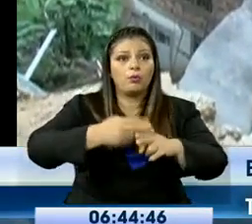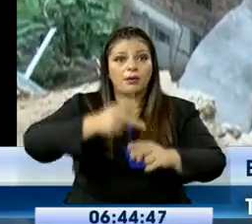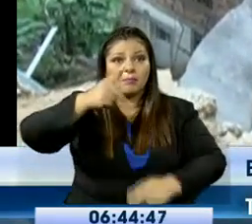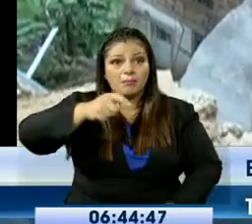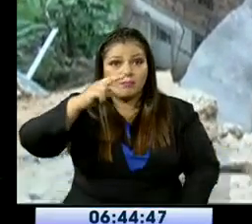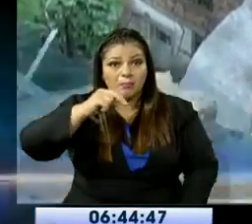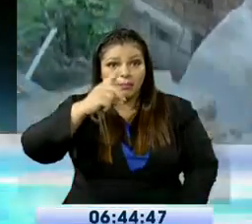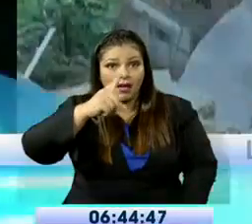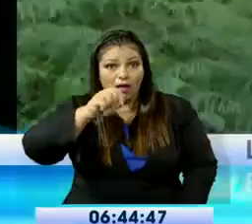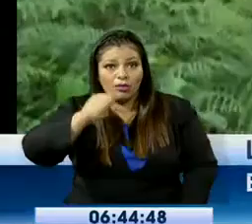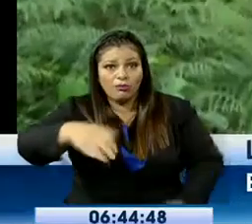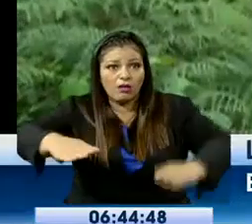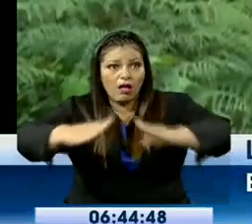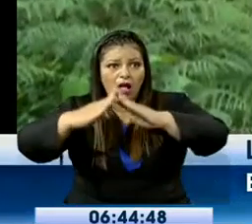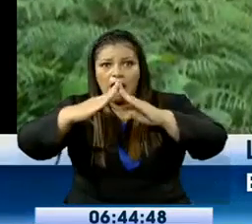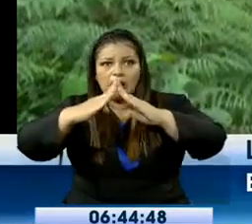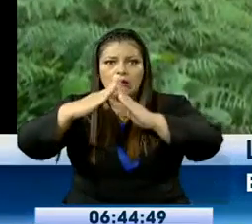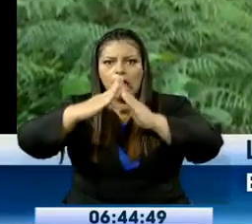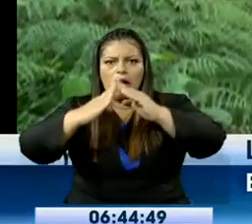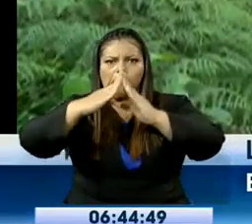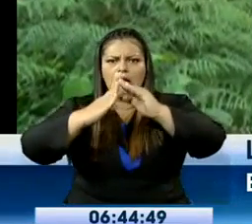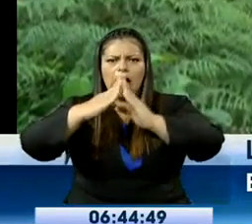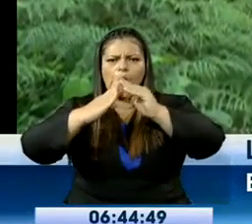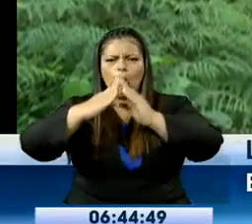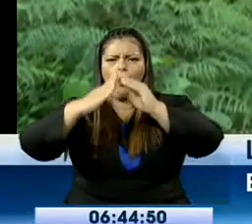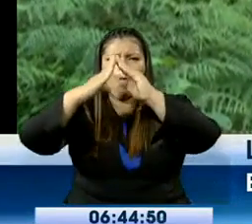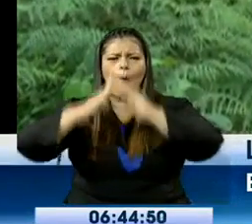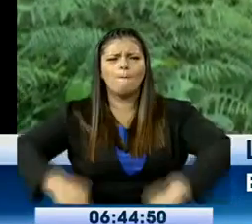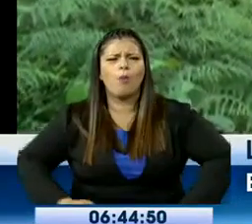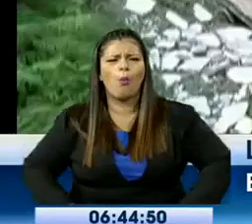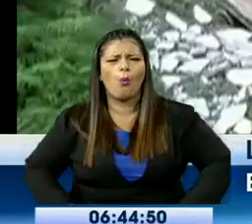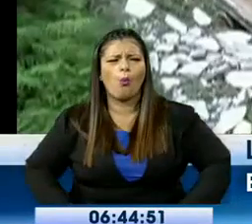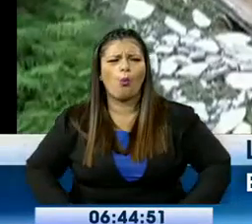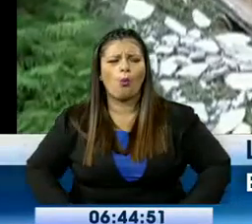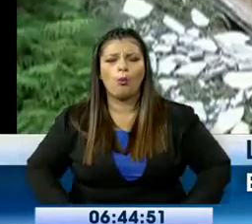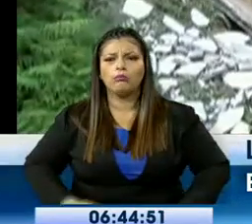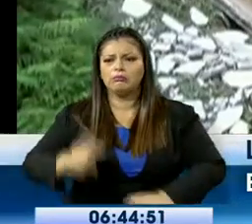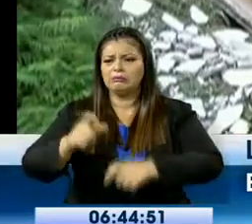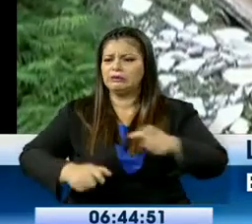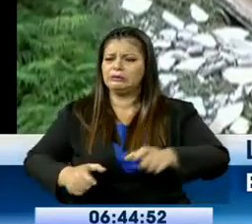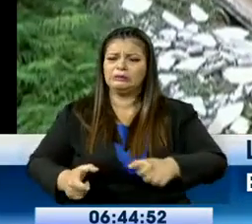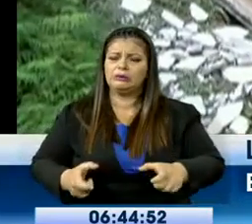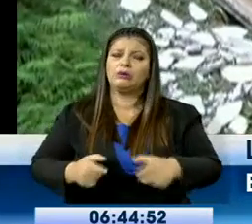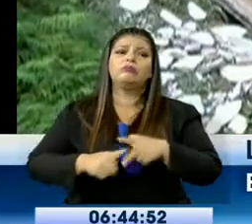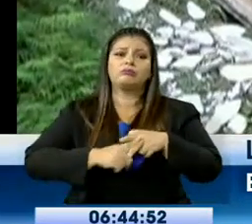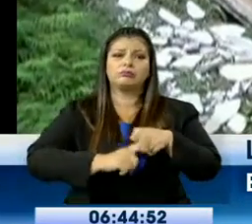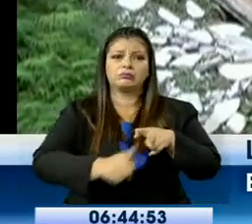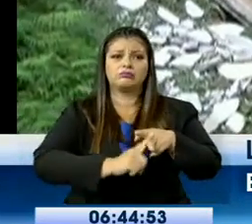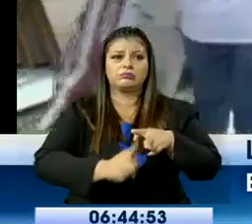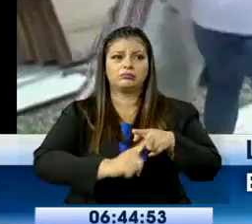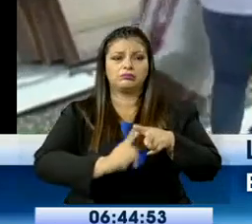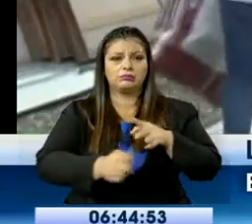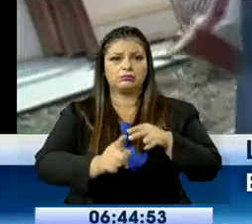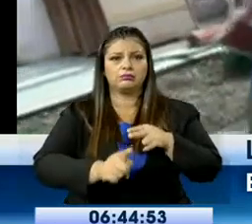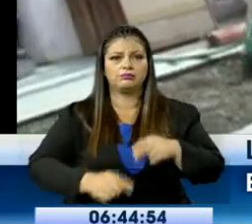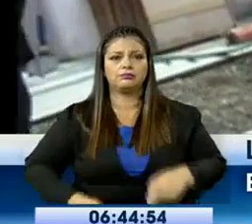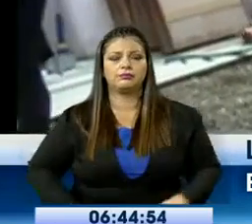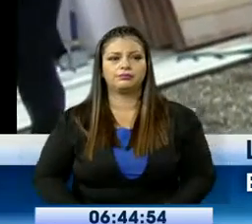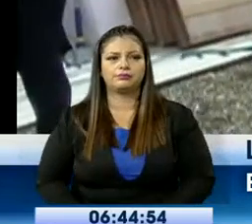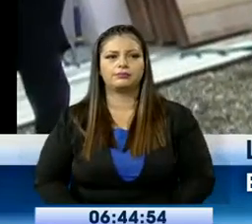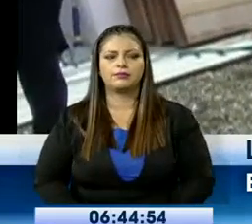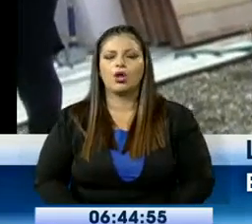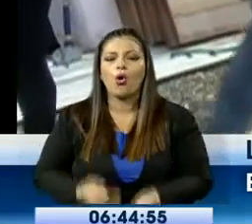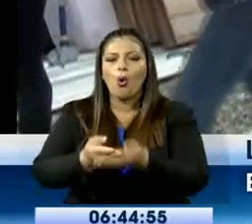debido a que sus bases se dieron. Quienes habitaban en esta infraestructura lograron salir a tiempo y con la ayuda de sus vecinos pudieron